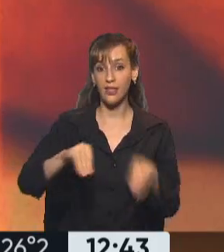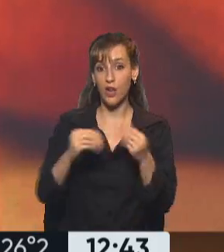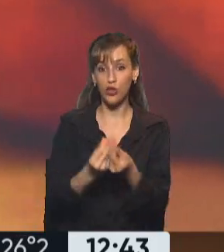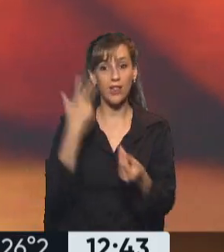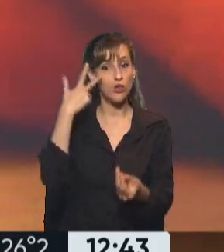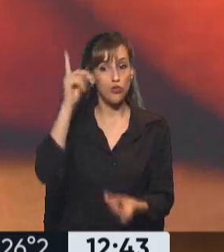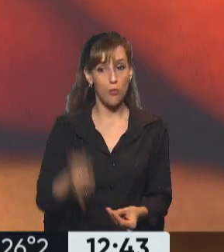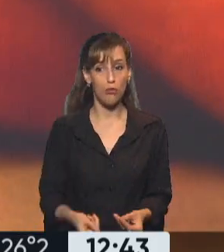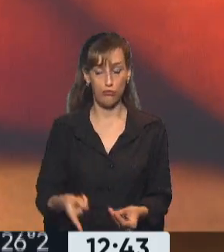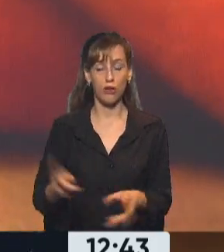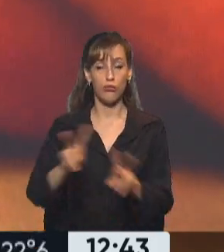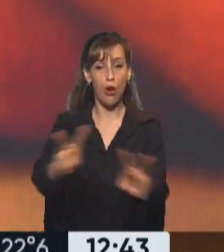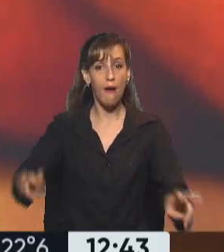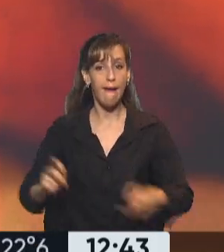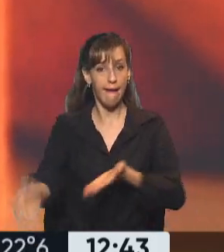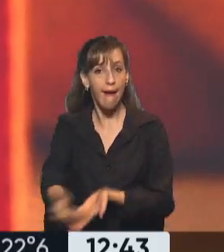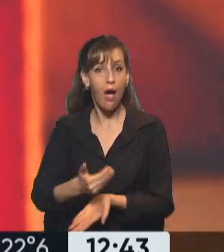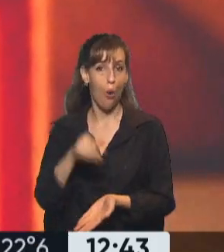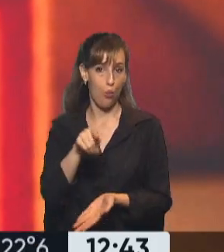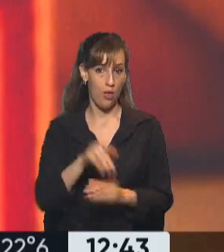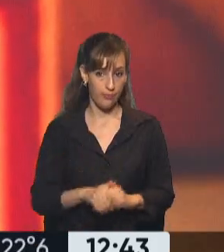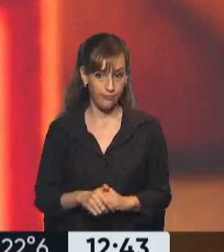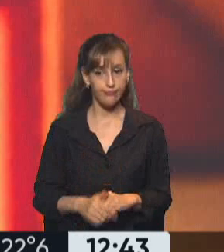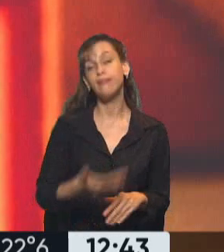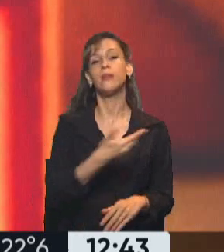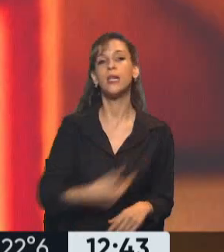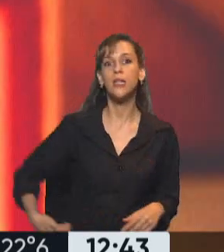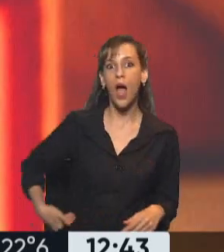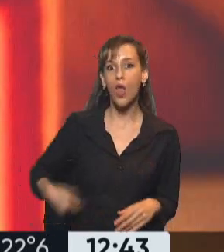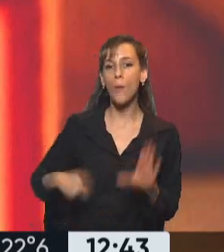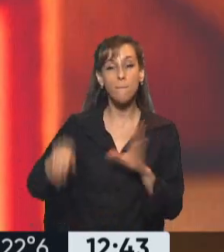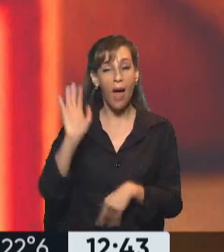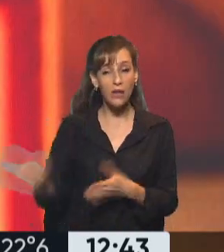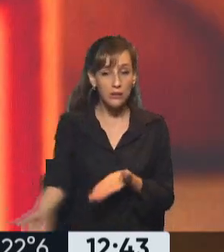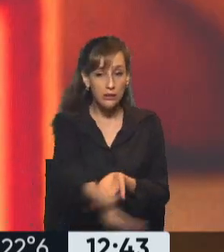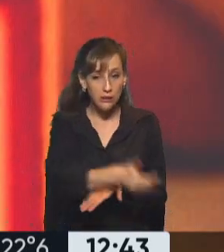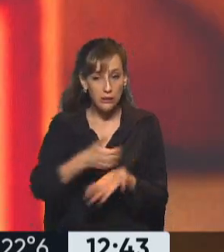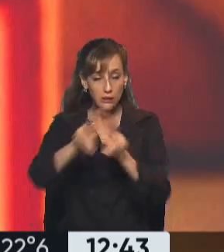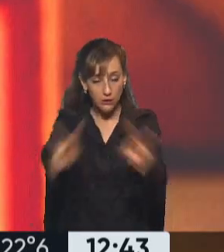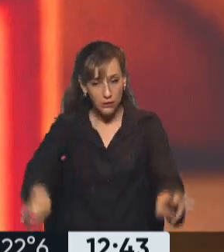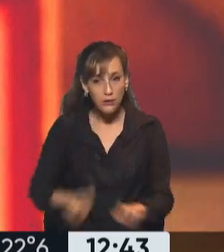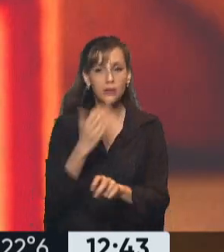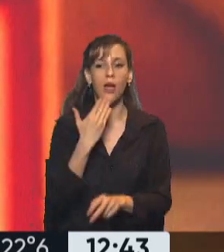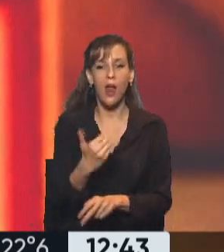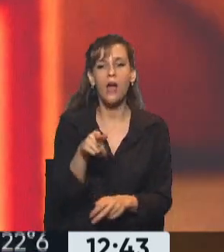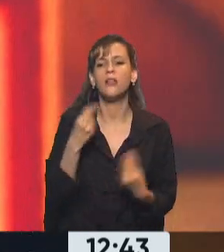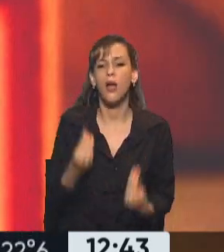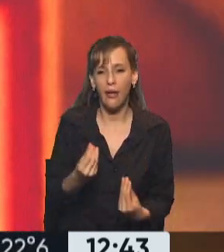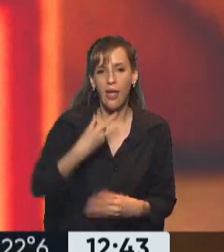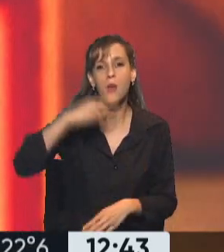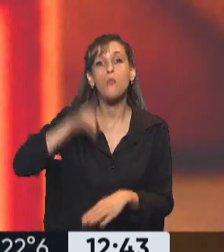acá ya tenemos una foto. Digo, el Estado se financia fundamentalmente con los impuestos patrimoniales. Falso.